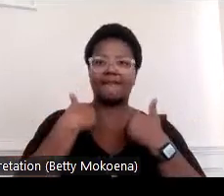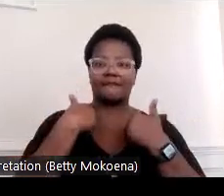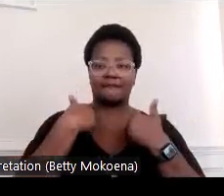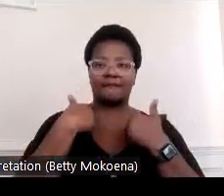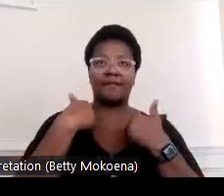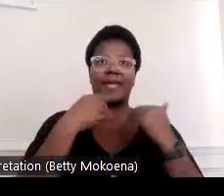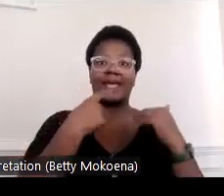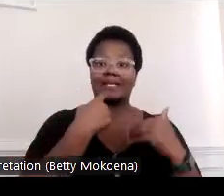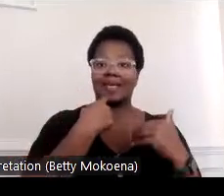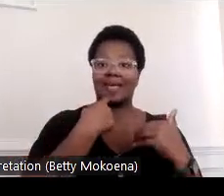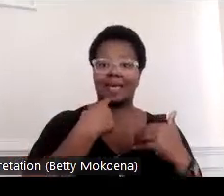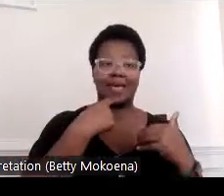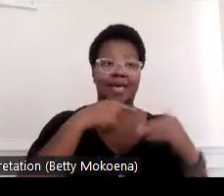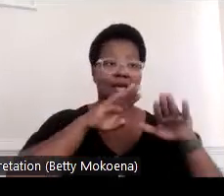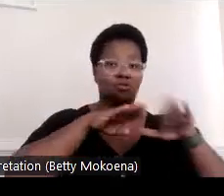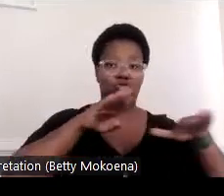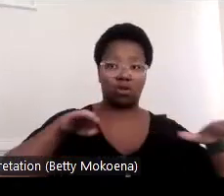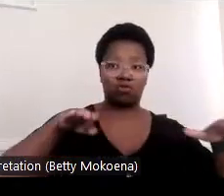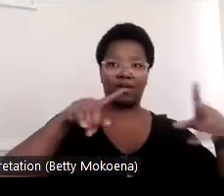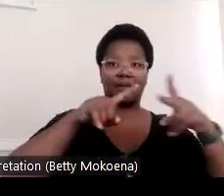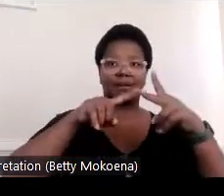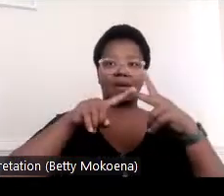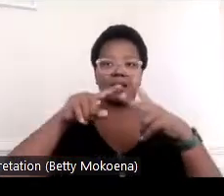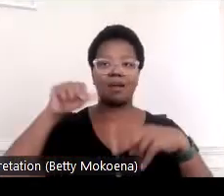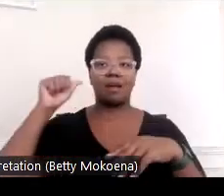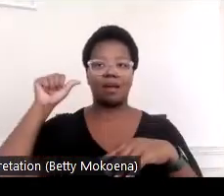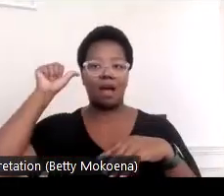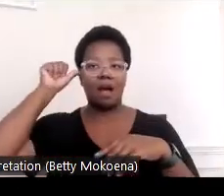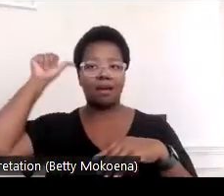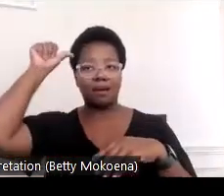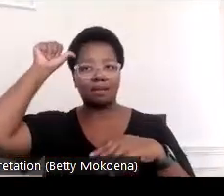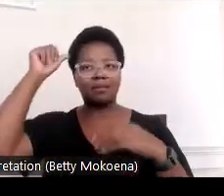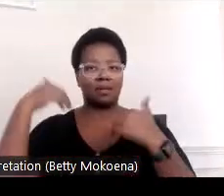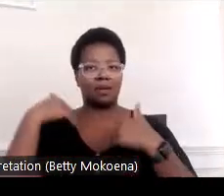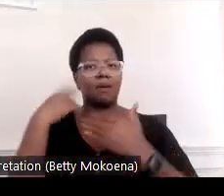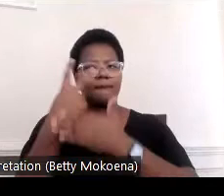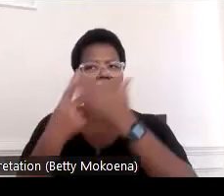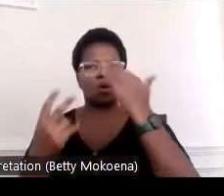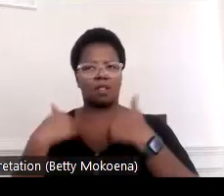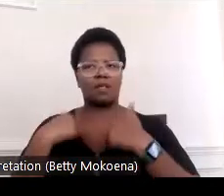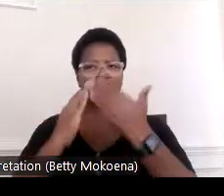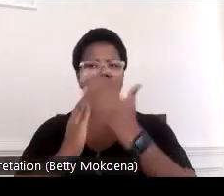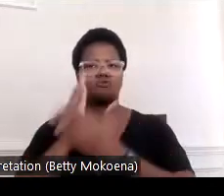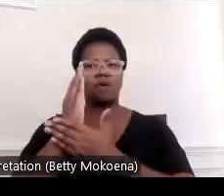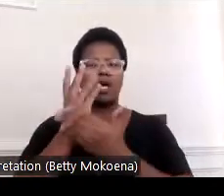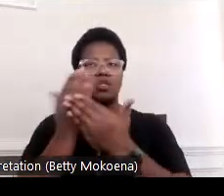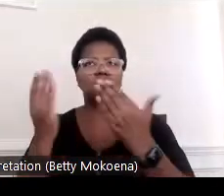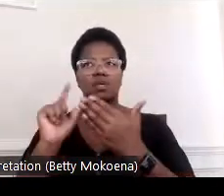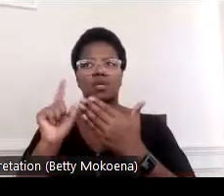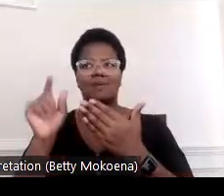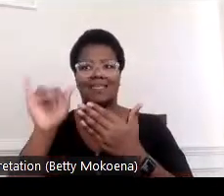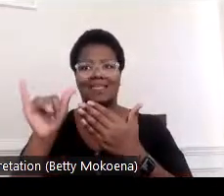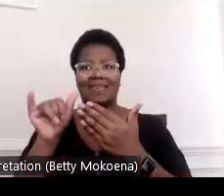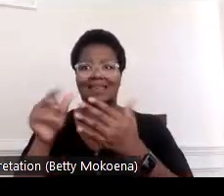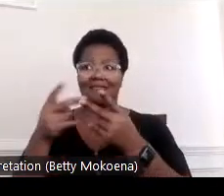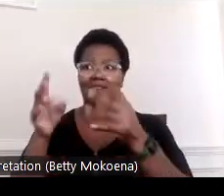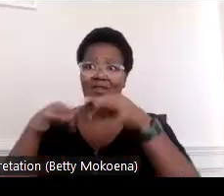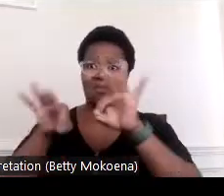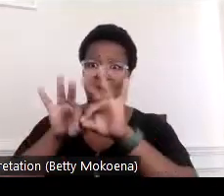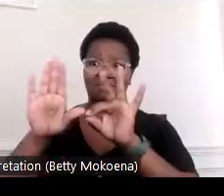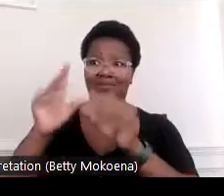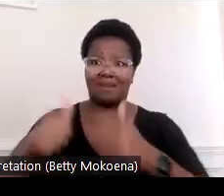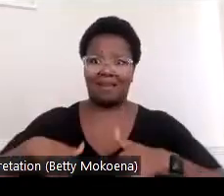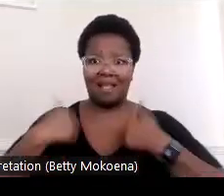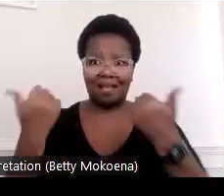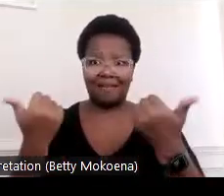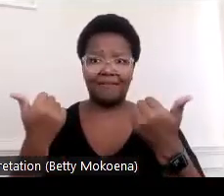que adultos y niños ambos tienen tienen derechos tienen derechos a lo que ellos se encargan ser